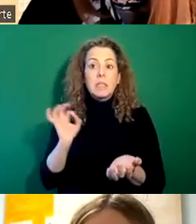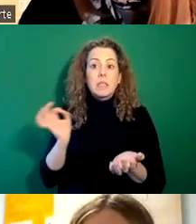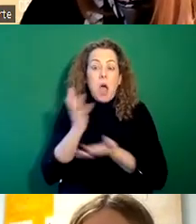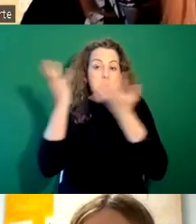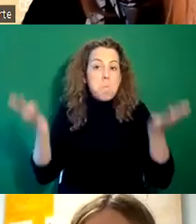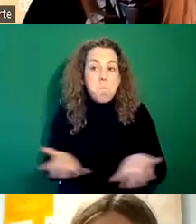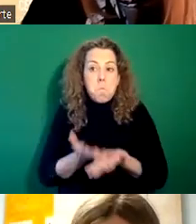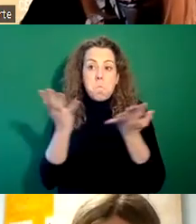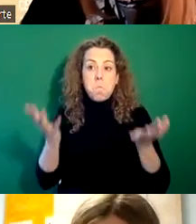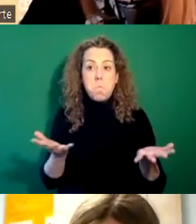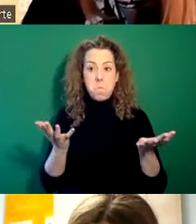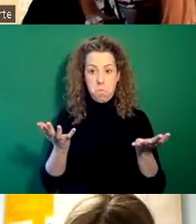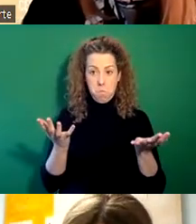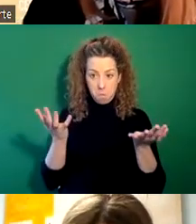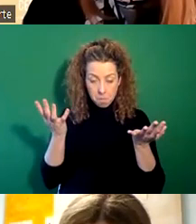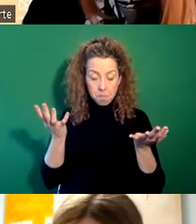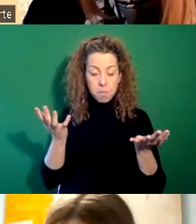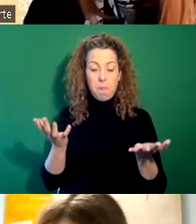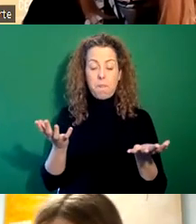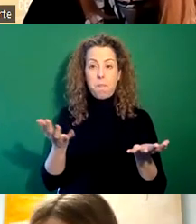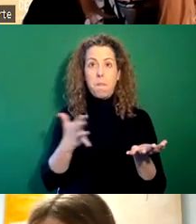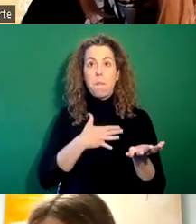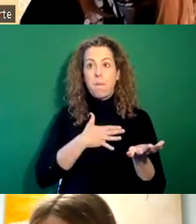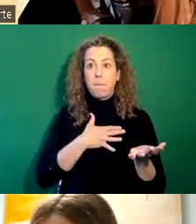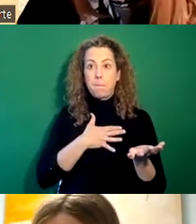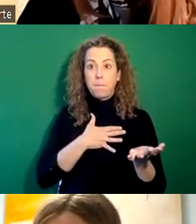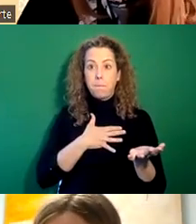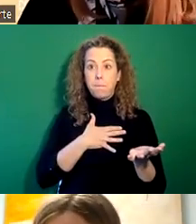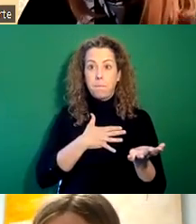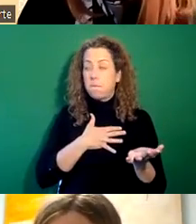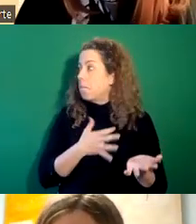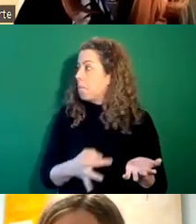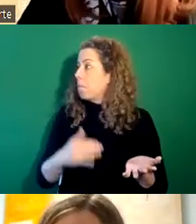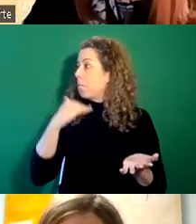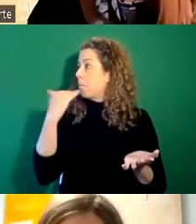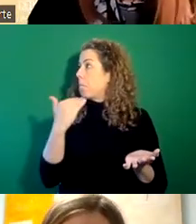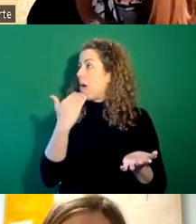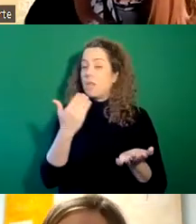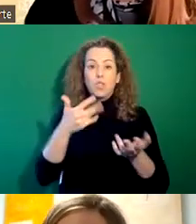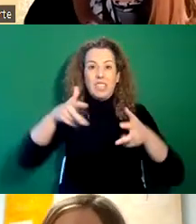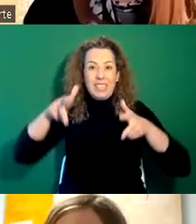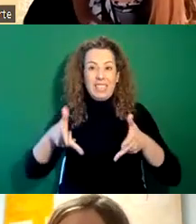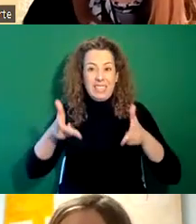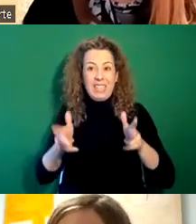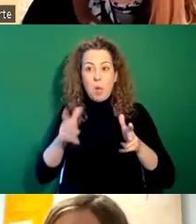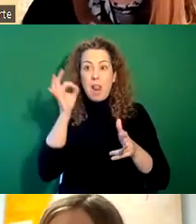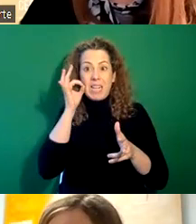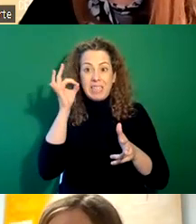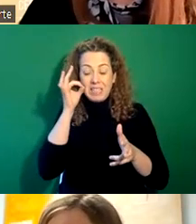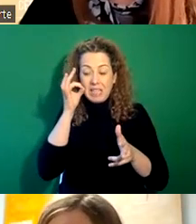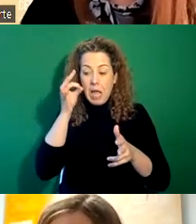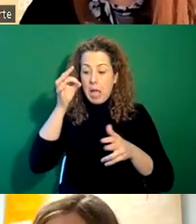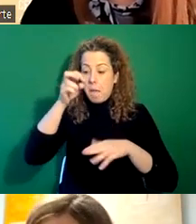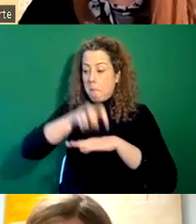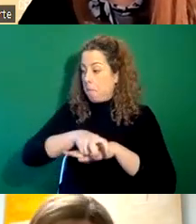eso. Y puede haber un sillón en el medio que ha venido la chica de la limpieza y ha